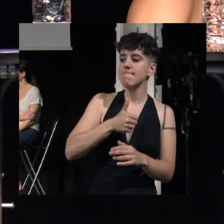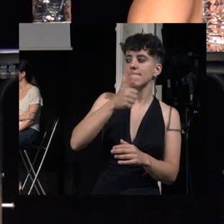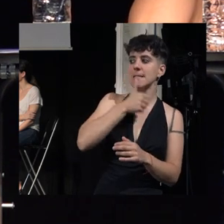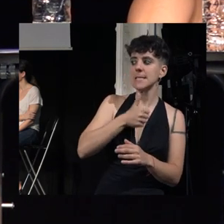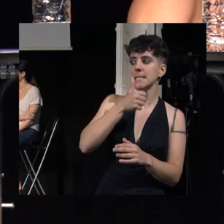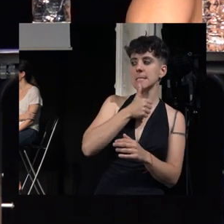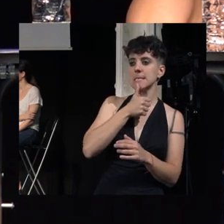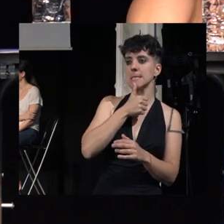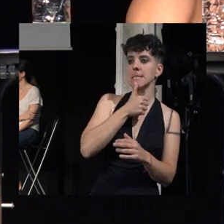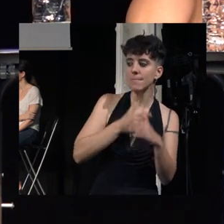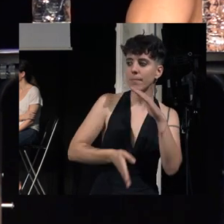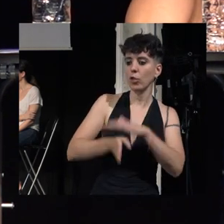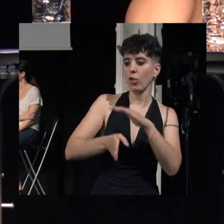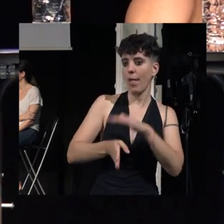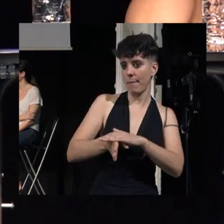a ubicarnos